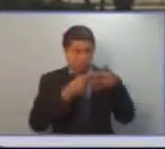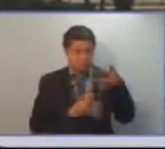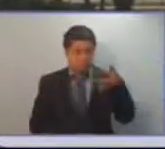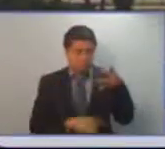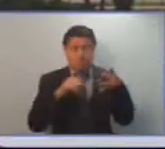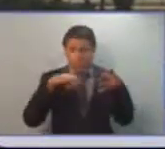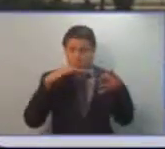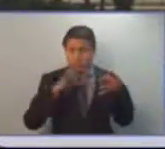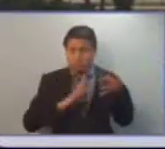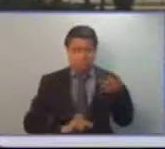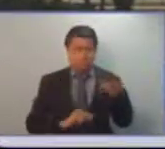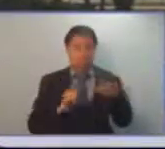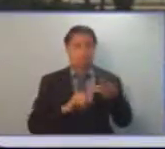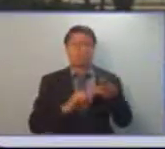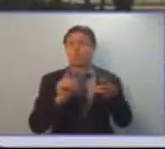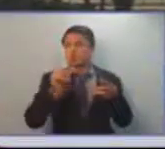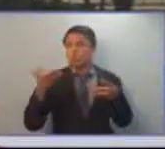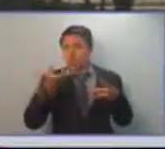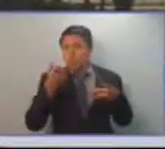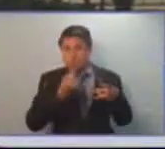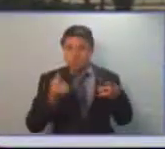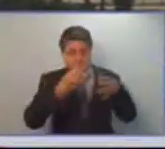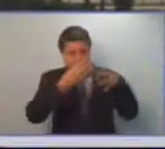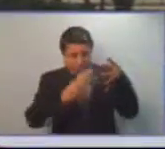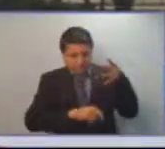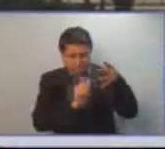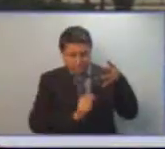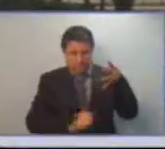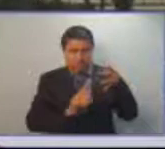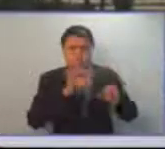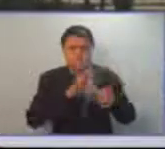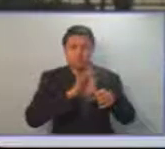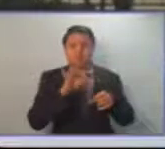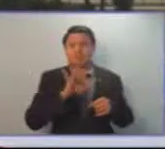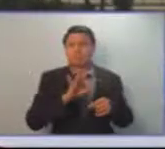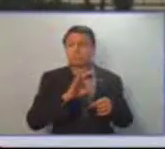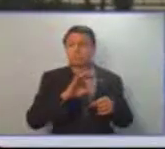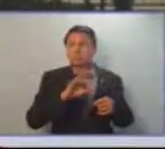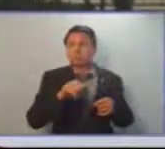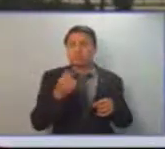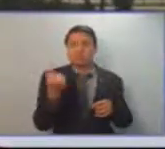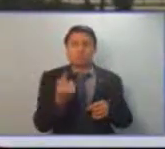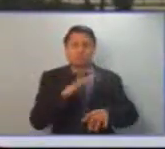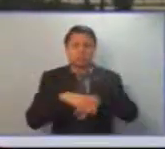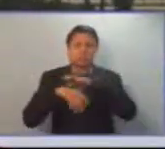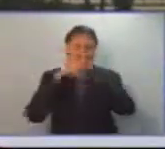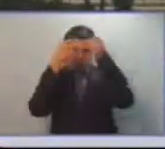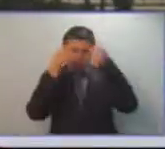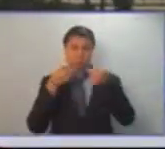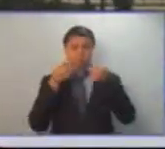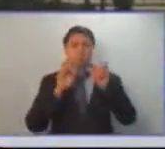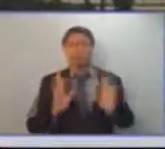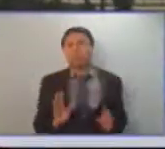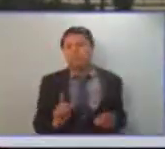país, que no todos están, algunos están detenidos, aunque no